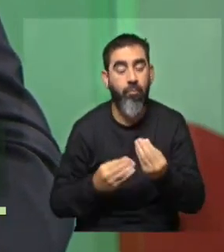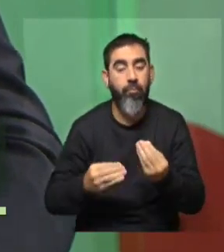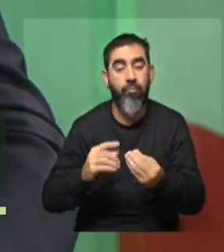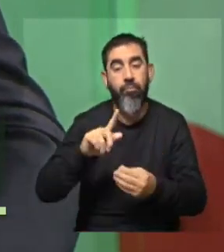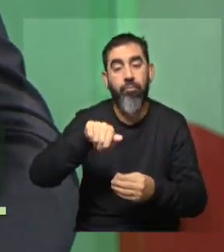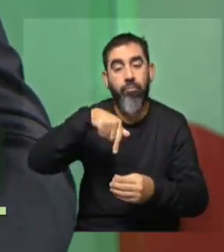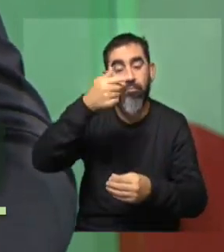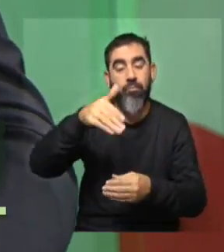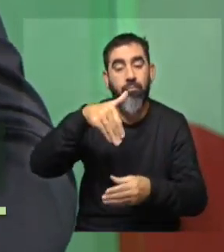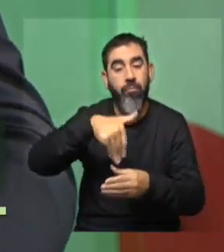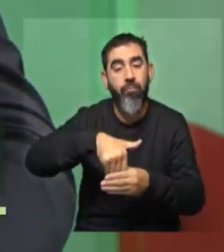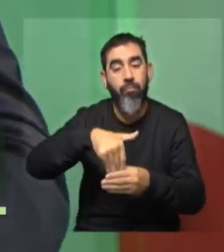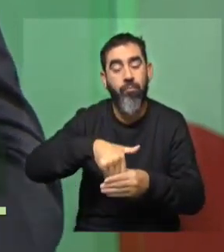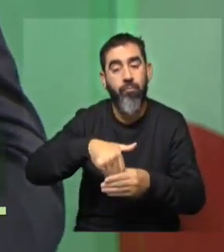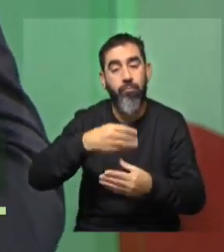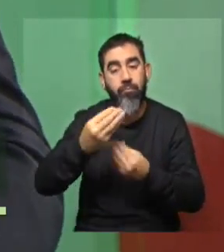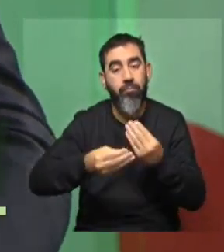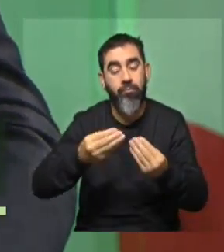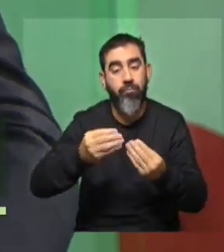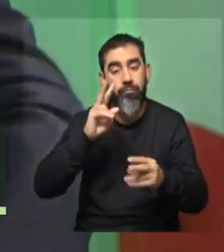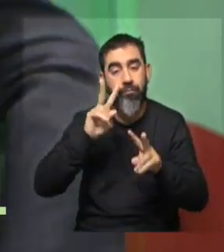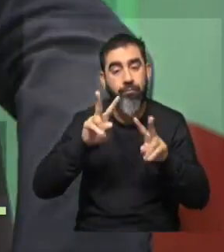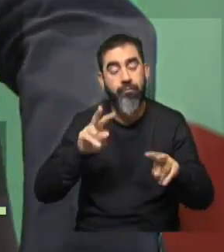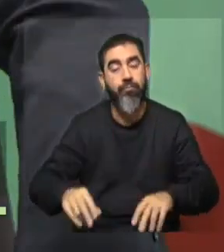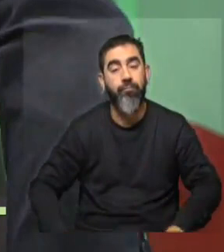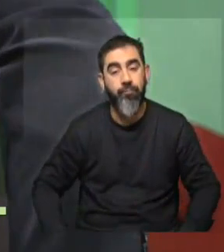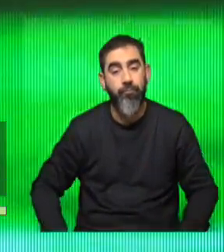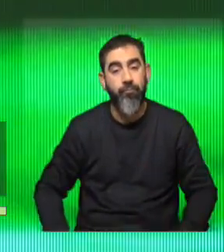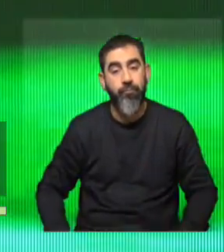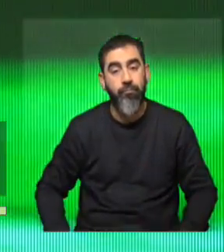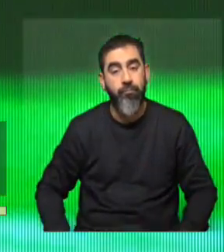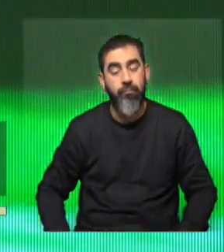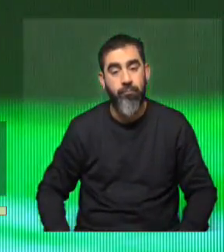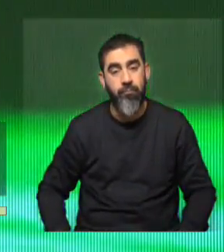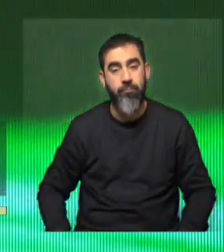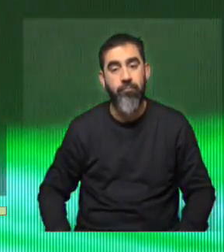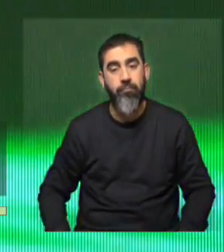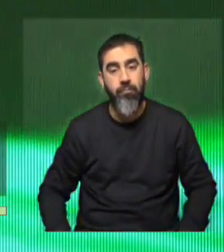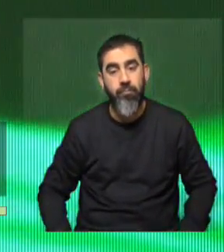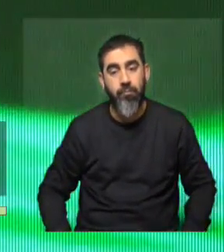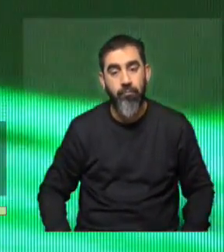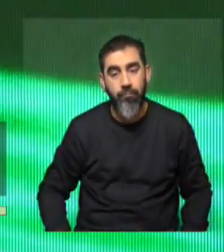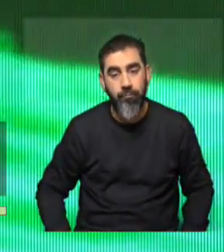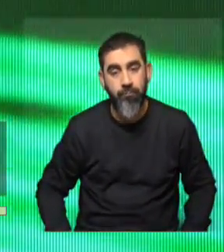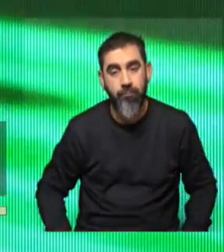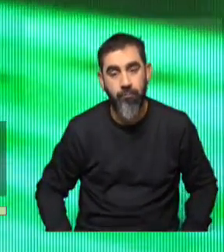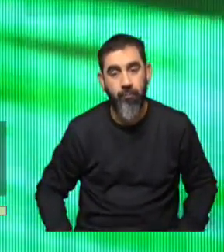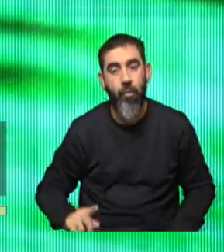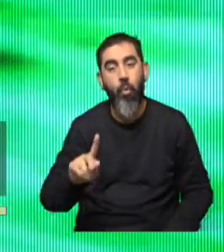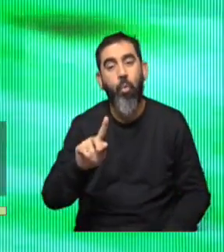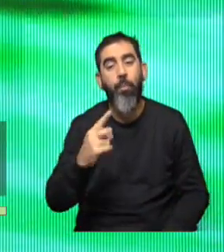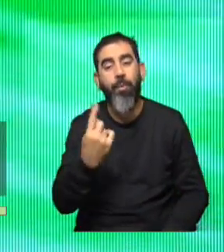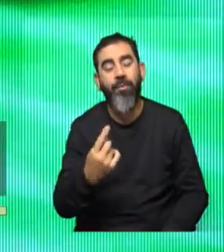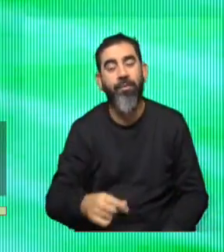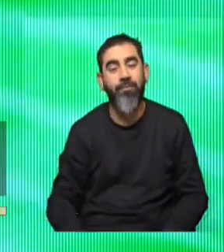las próximas elecciones Cuál es su visión a propósito de eso Bueno un minuto me dicen por